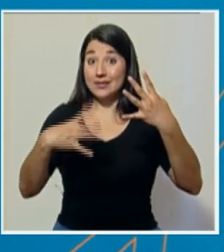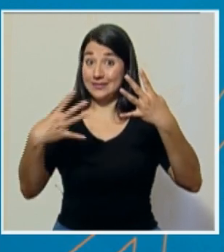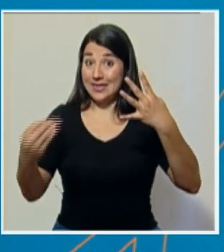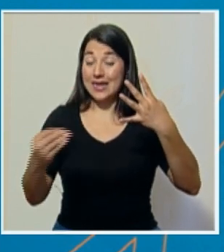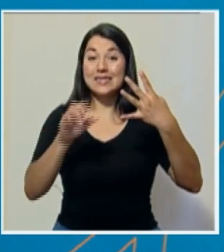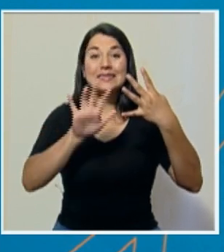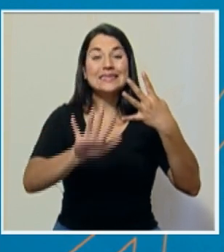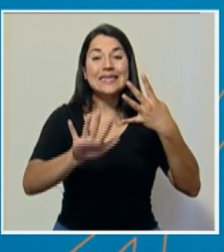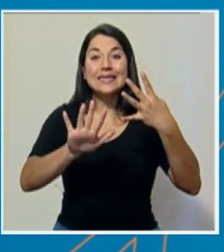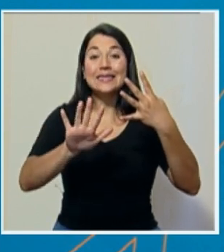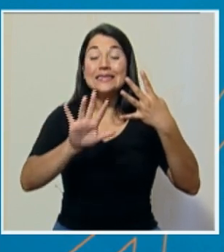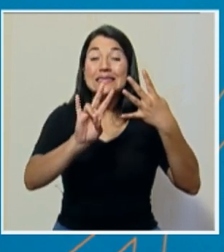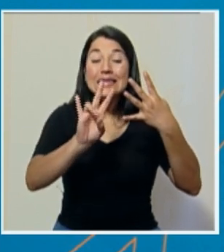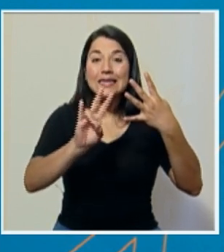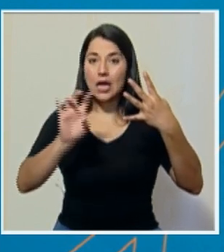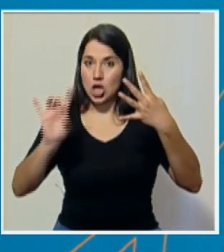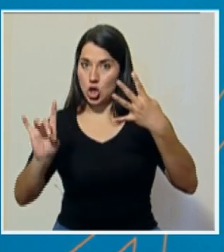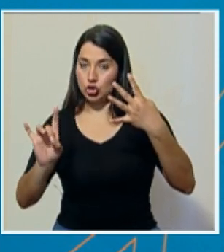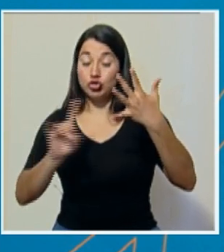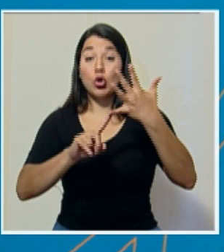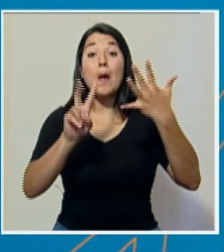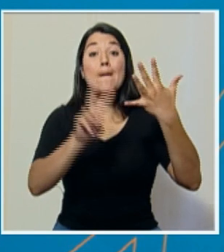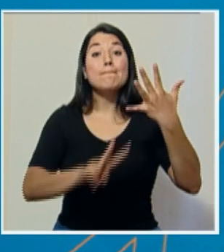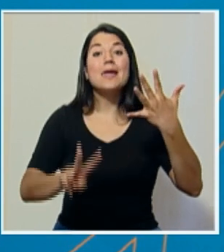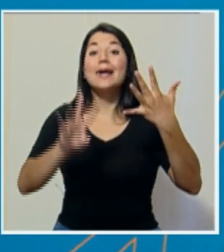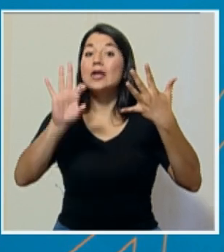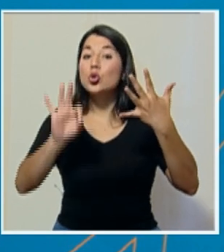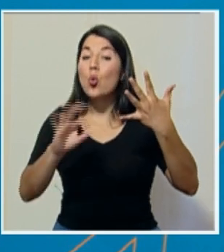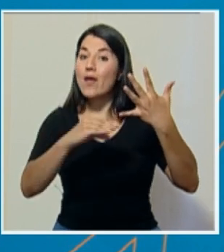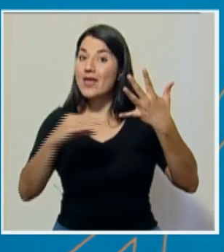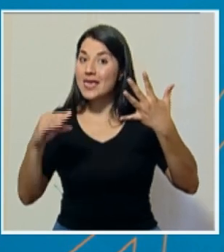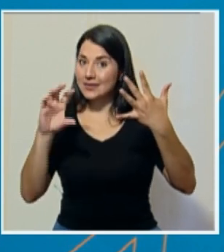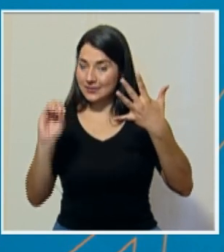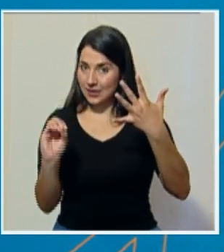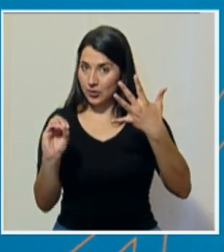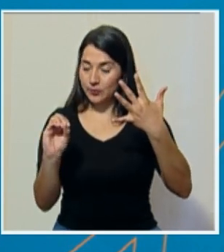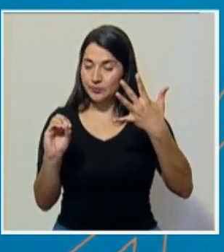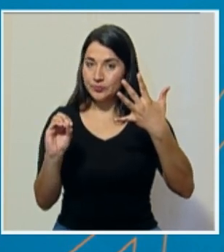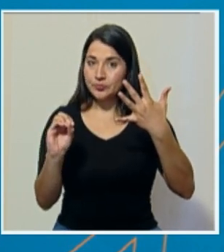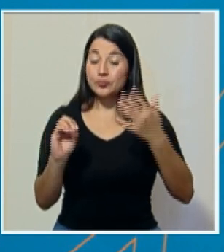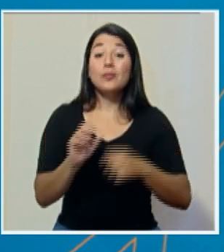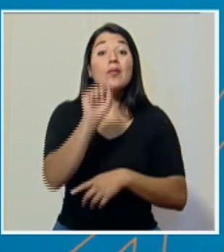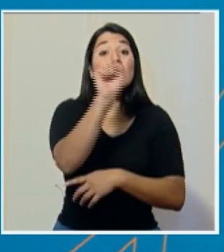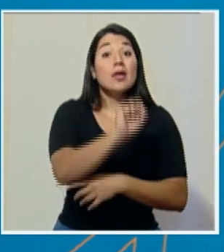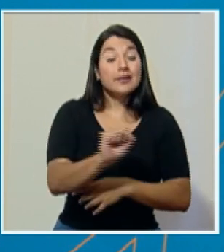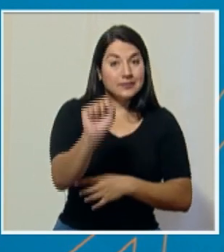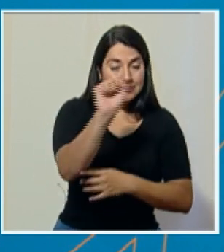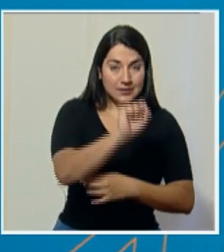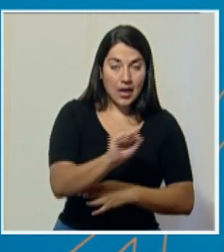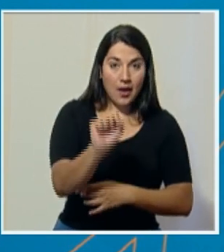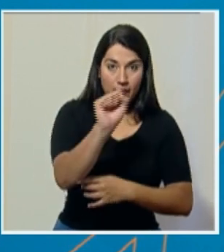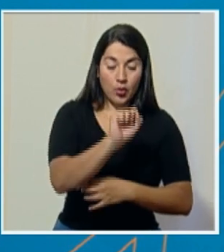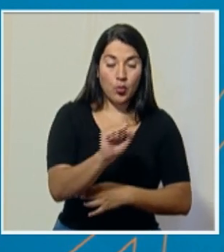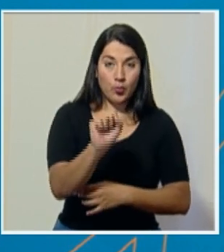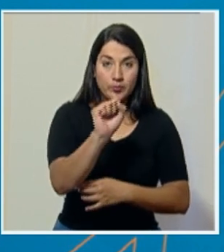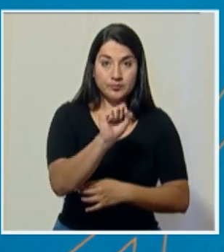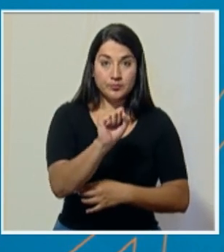jueves 7 y 8, viernes 9 y 0. El sábado